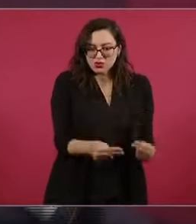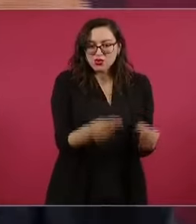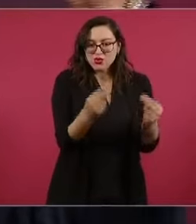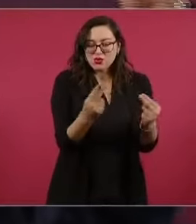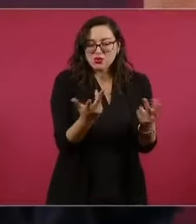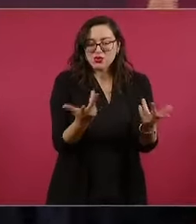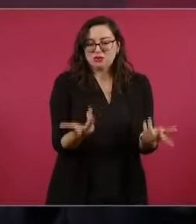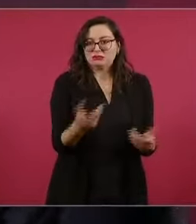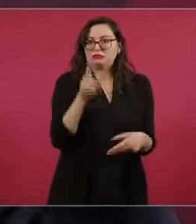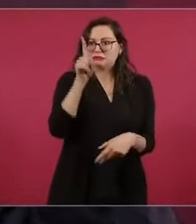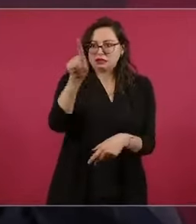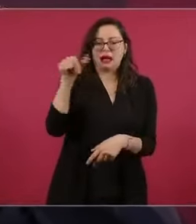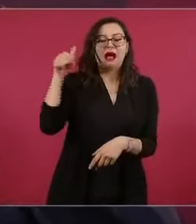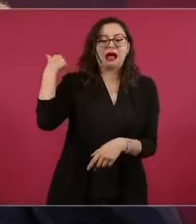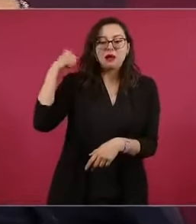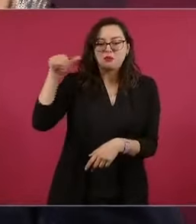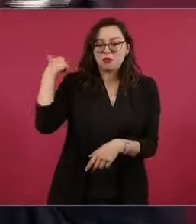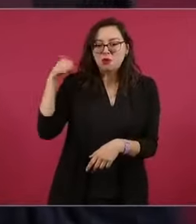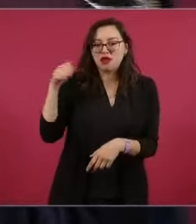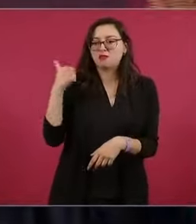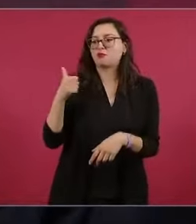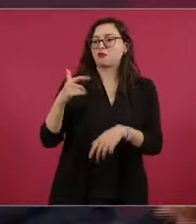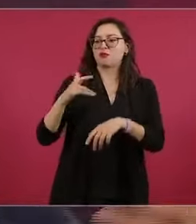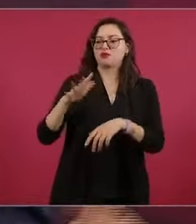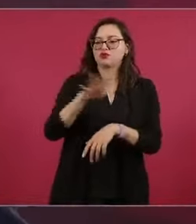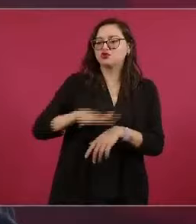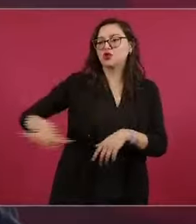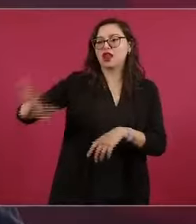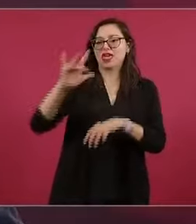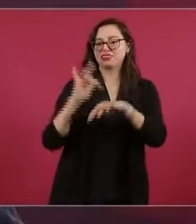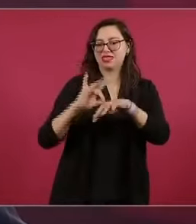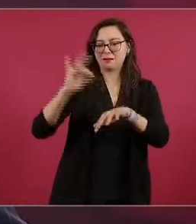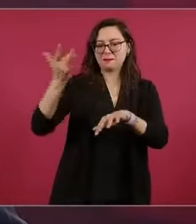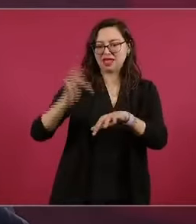de Punta Diamante y luego